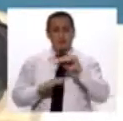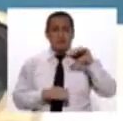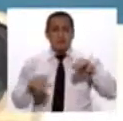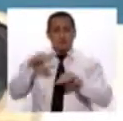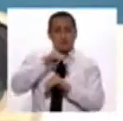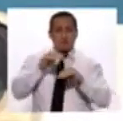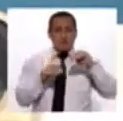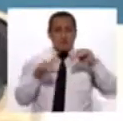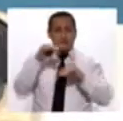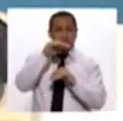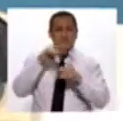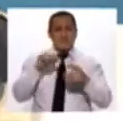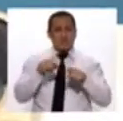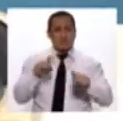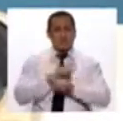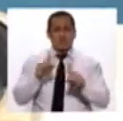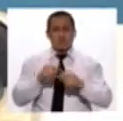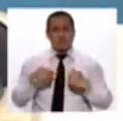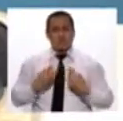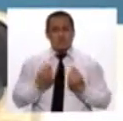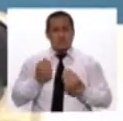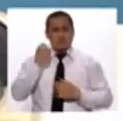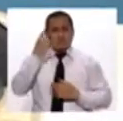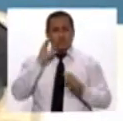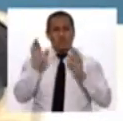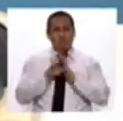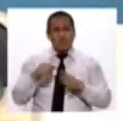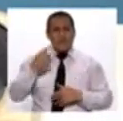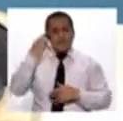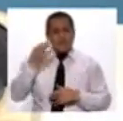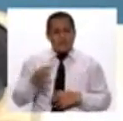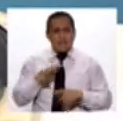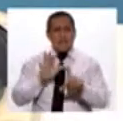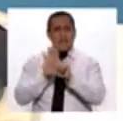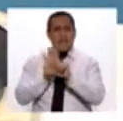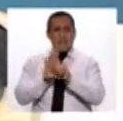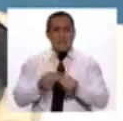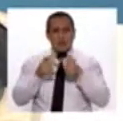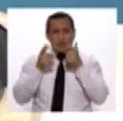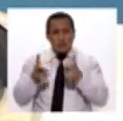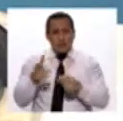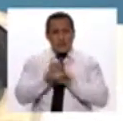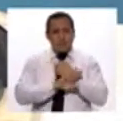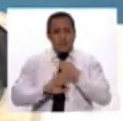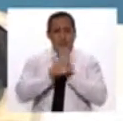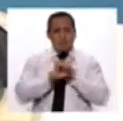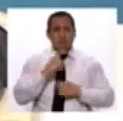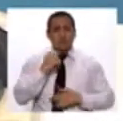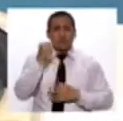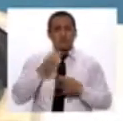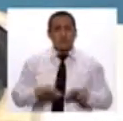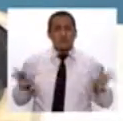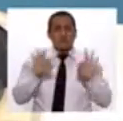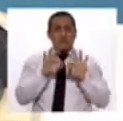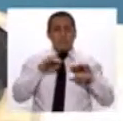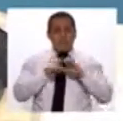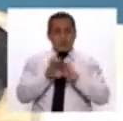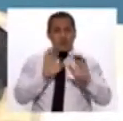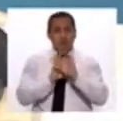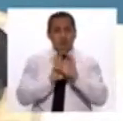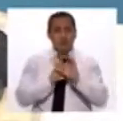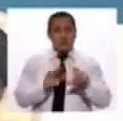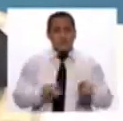sobre la Constitución, y eso no tiene mucho sentido. La lógica es que se preserven las normas de mayor jerarquía, las que protegen los derechos fundamentales, y la